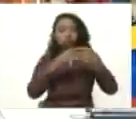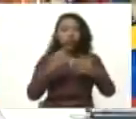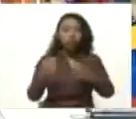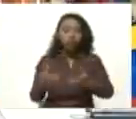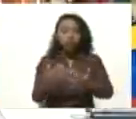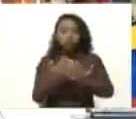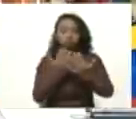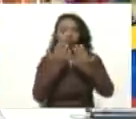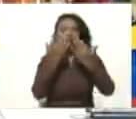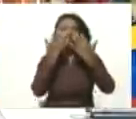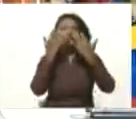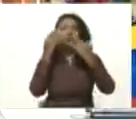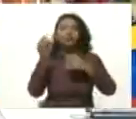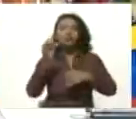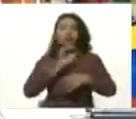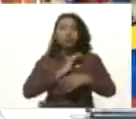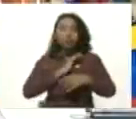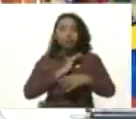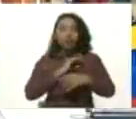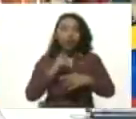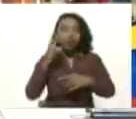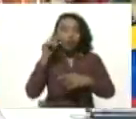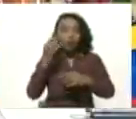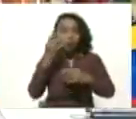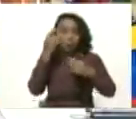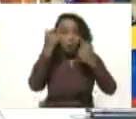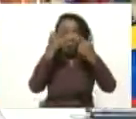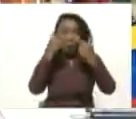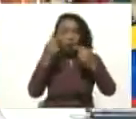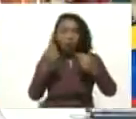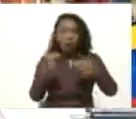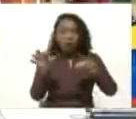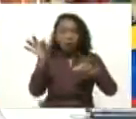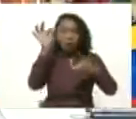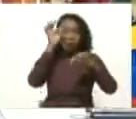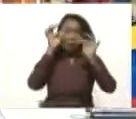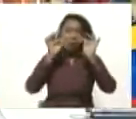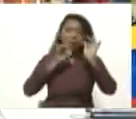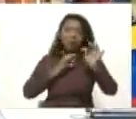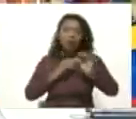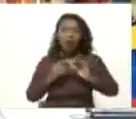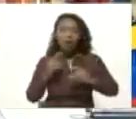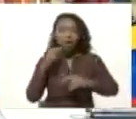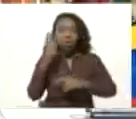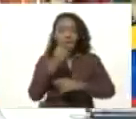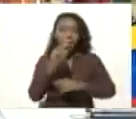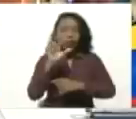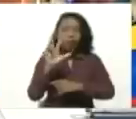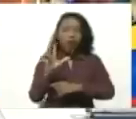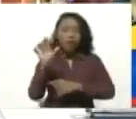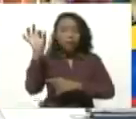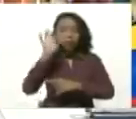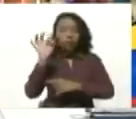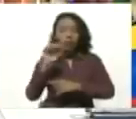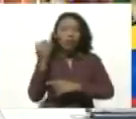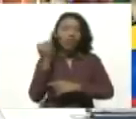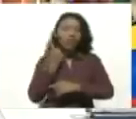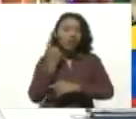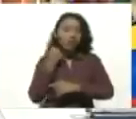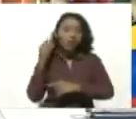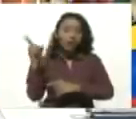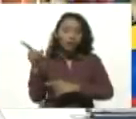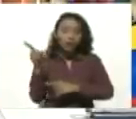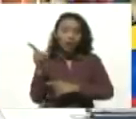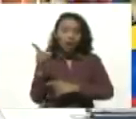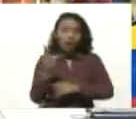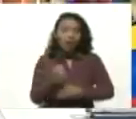coronavirus y le entra por la nariz, le entra por los ojos. Y entonces el 2-3% de enfermos de